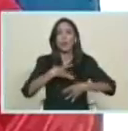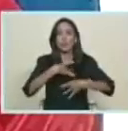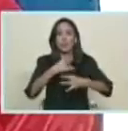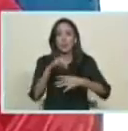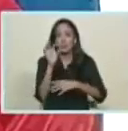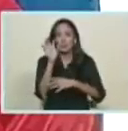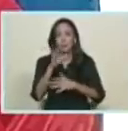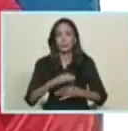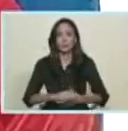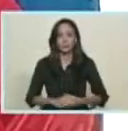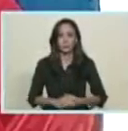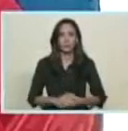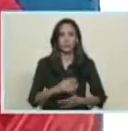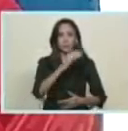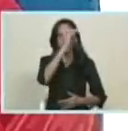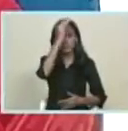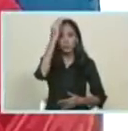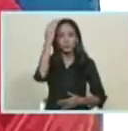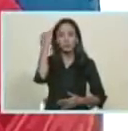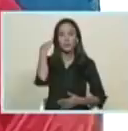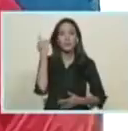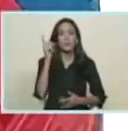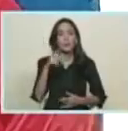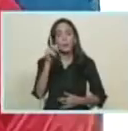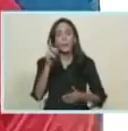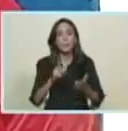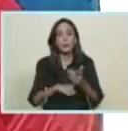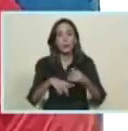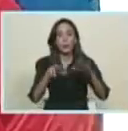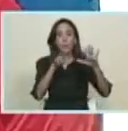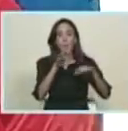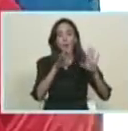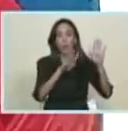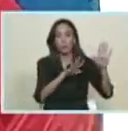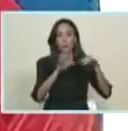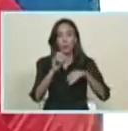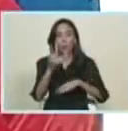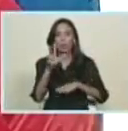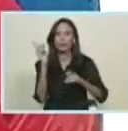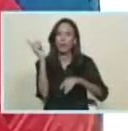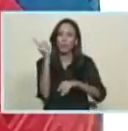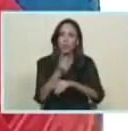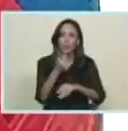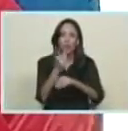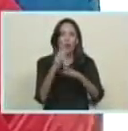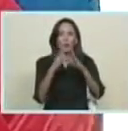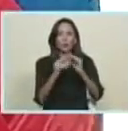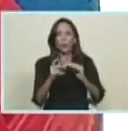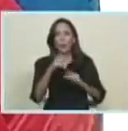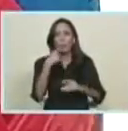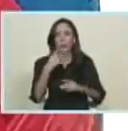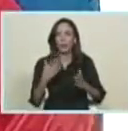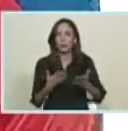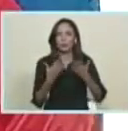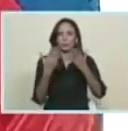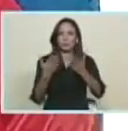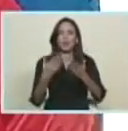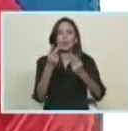país. Y se impuso en 1908, además de una dictadura que en el carácter político era